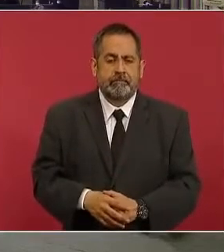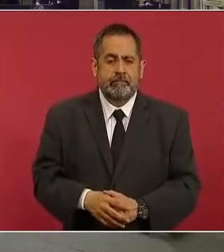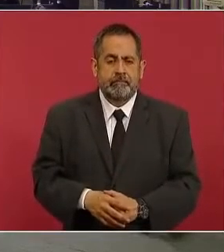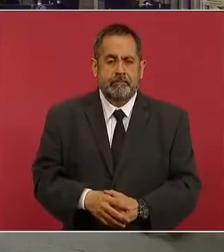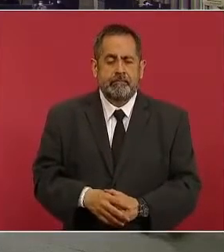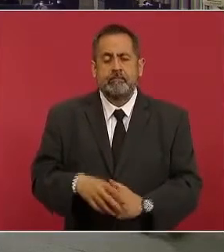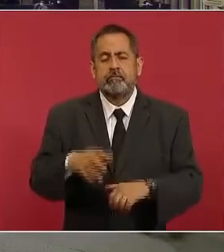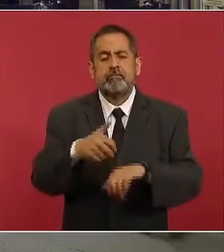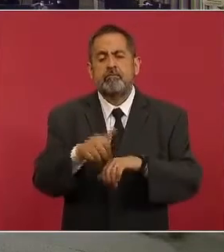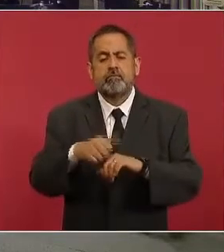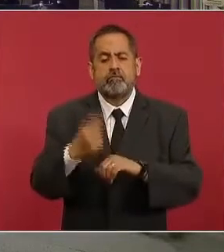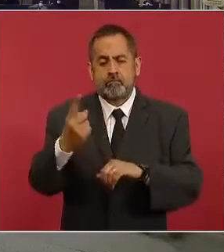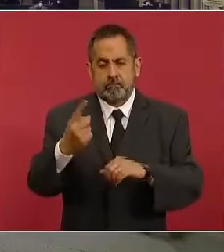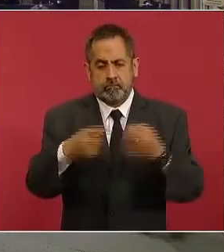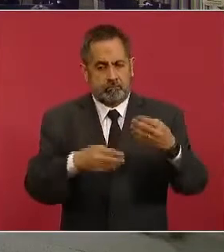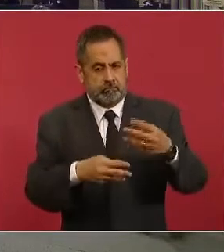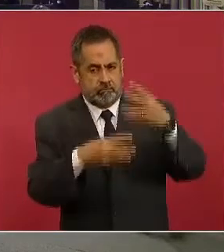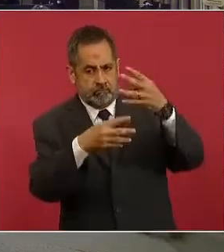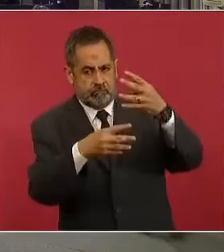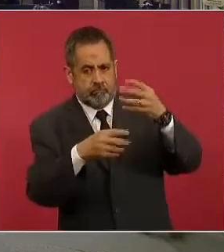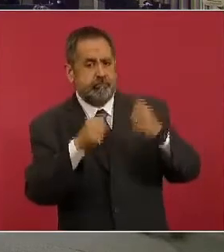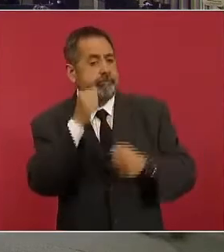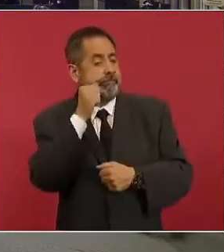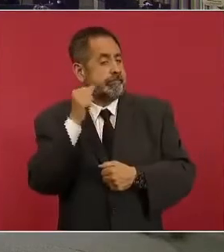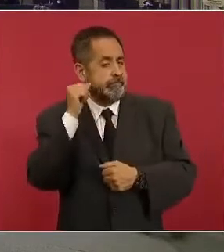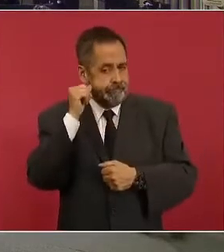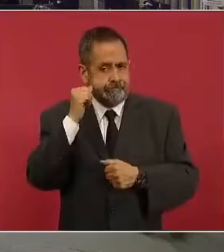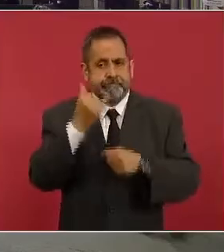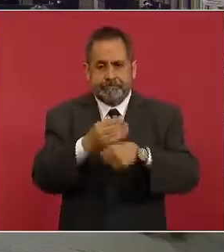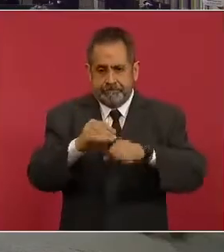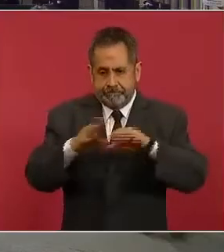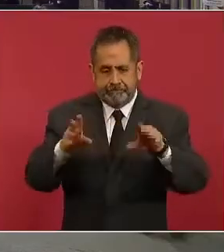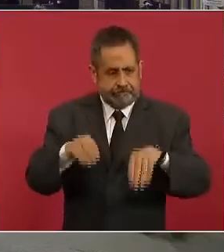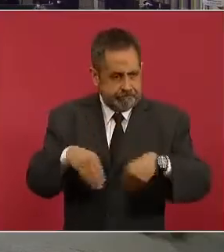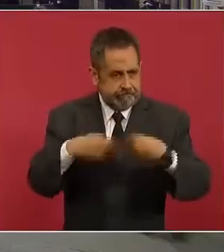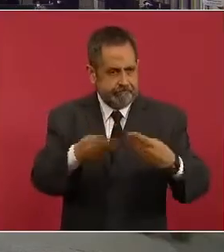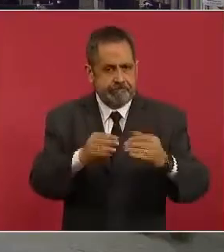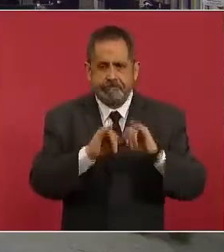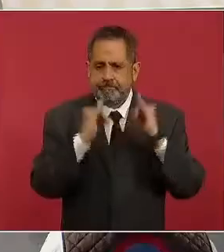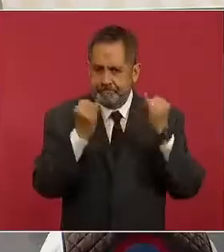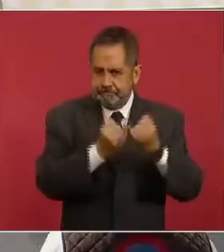número 1? Esto es lo que se les dio a conocer.